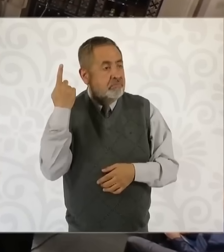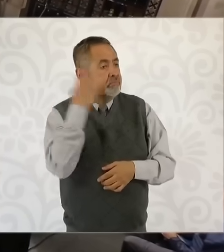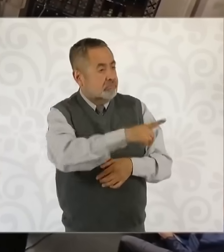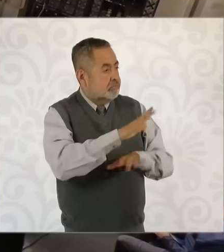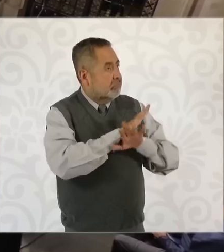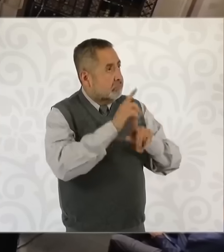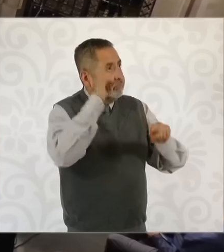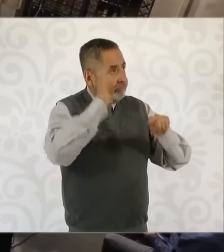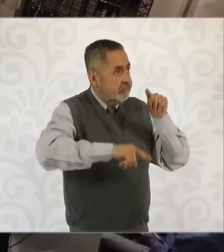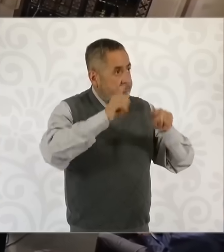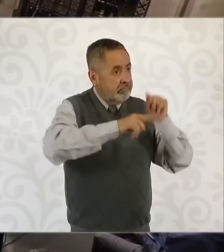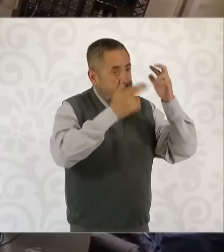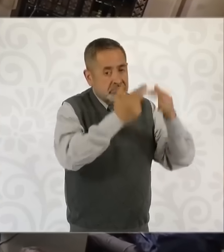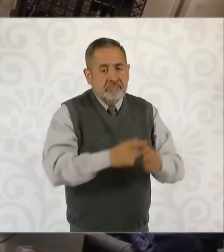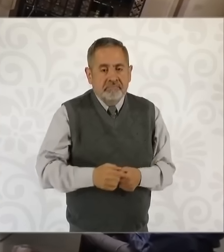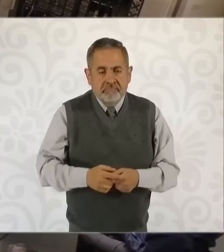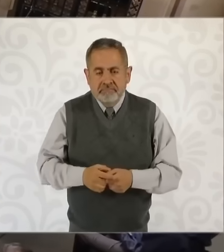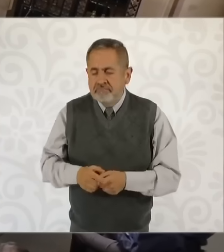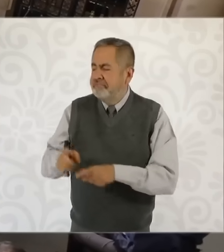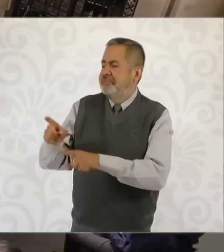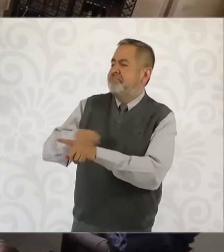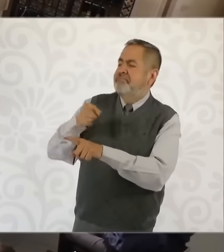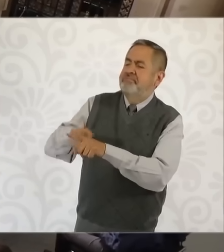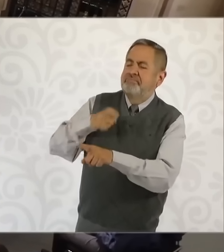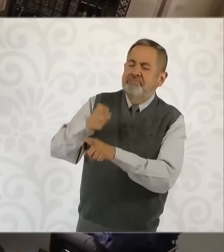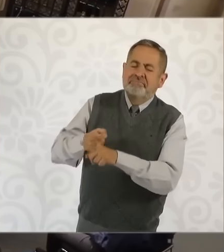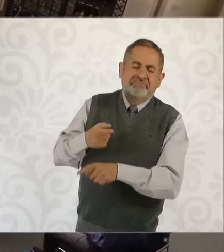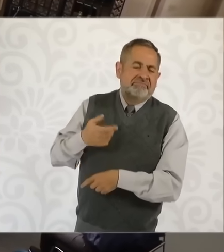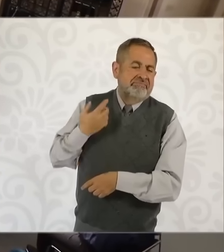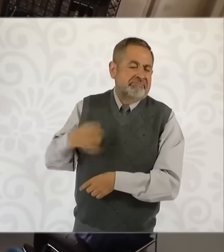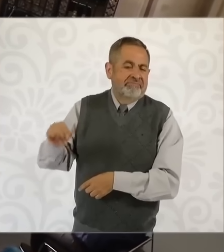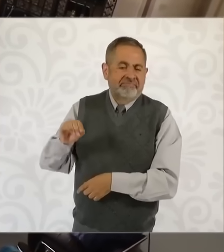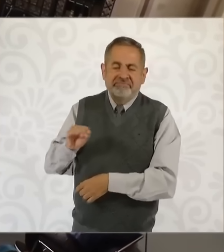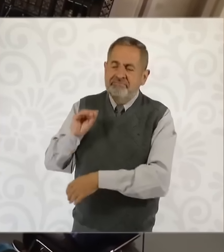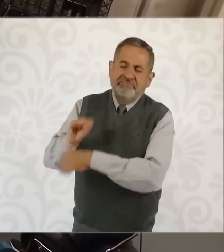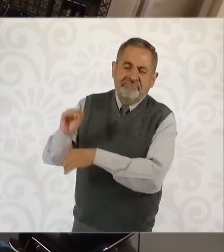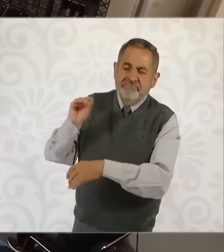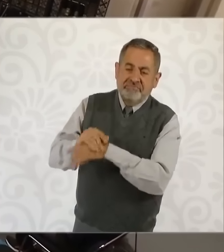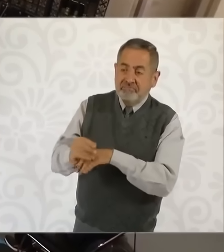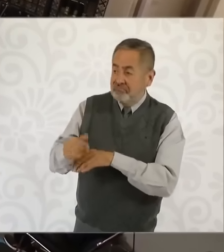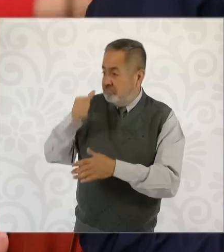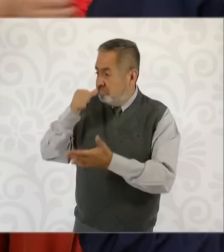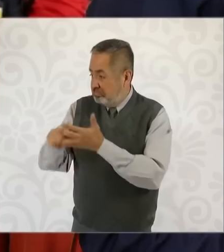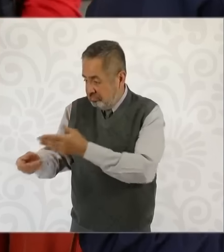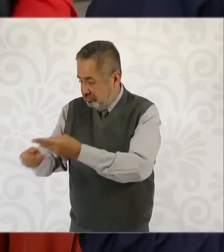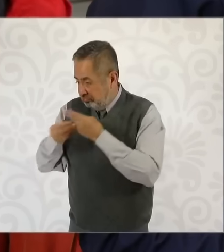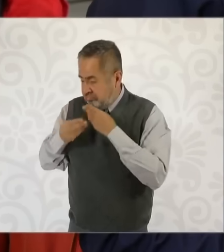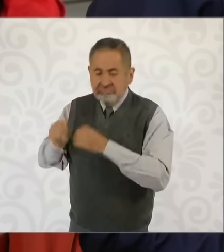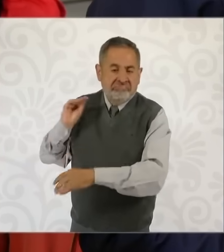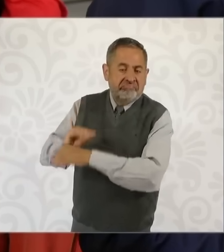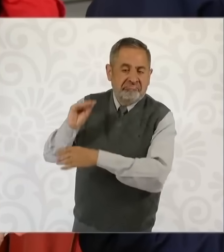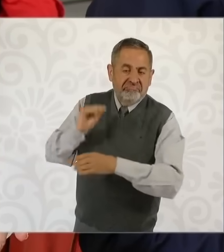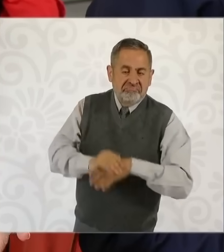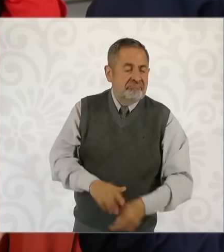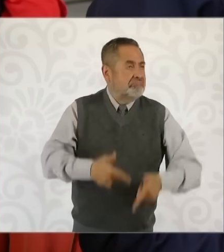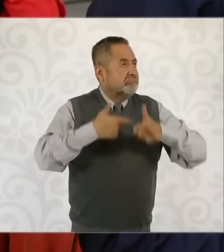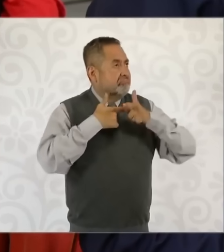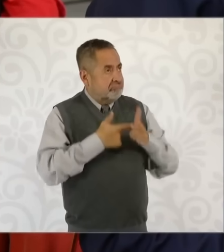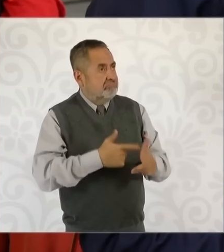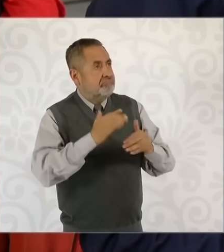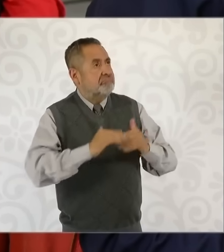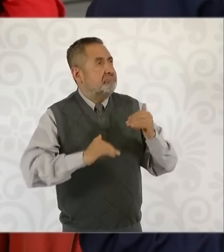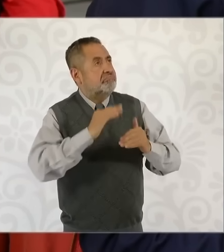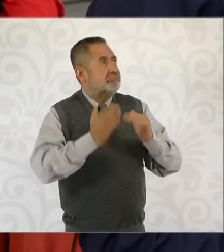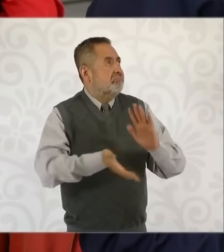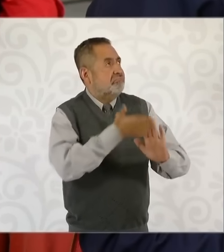los desarrolladores se burlan no solamente de la autoridad, de las leyes, de los ambientalistas, se